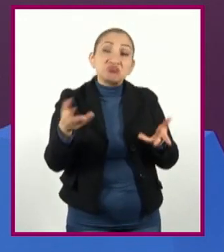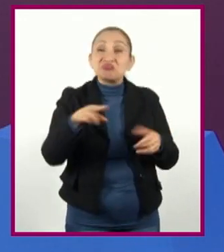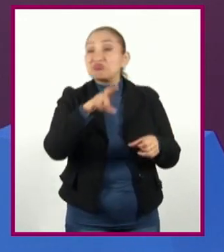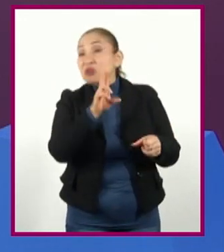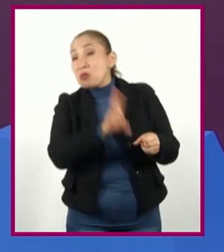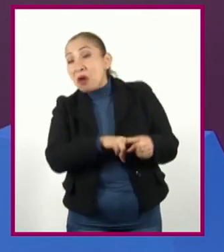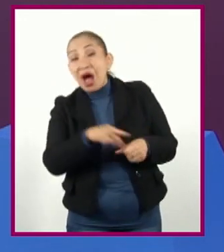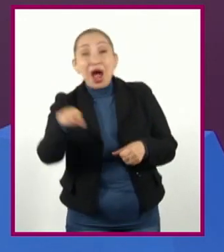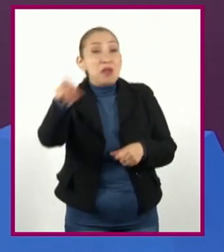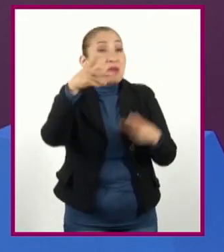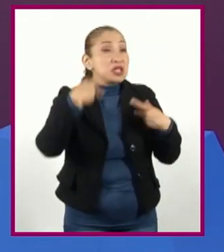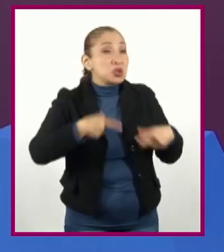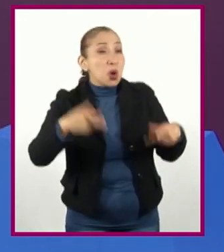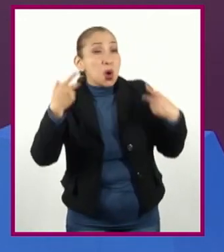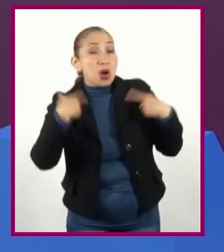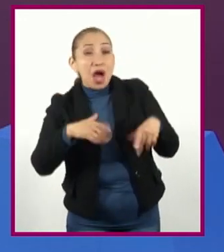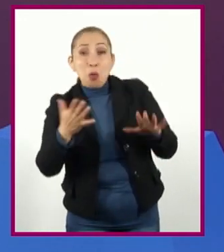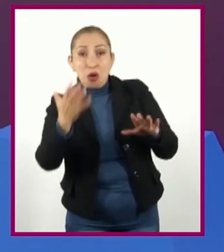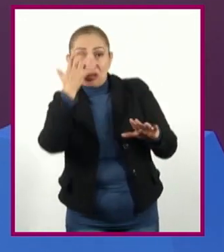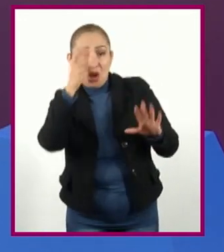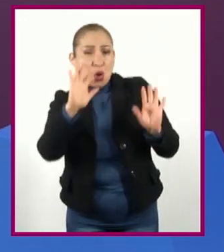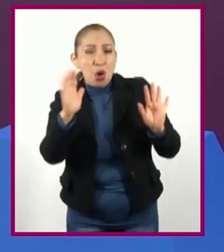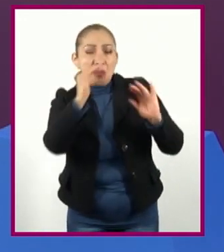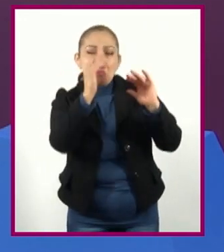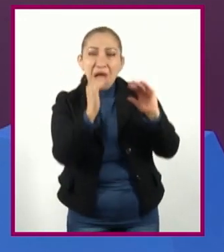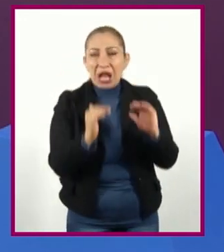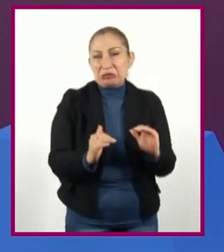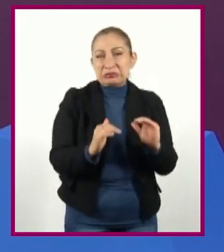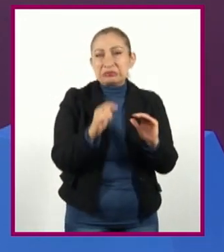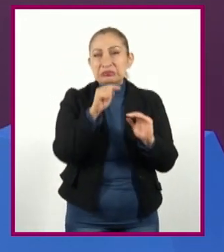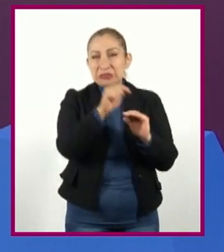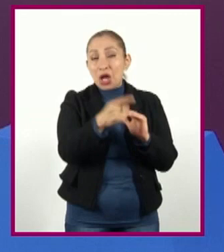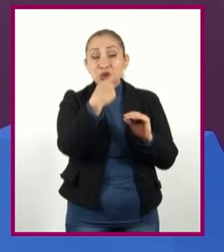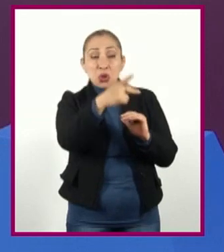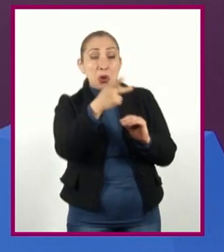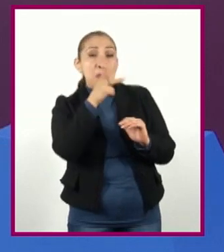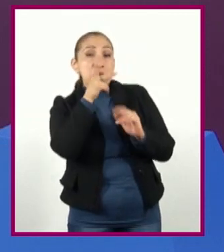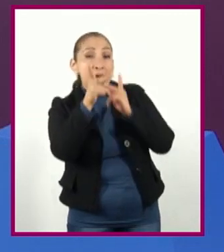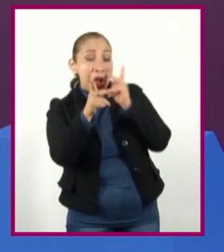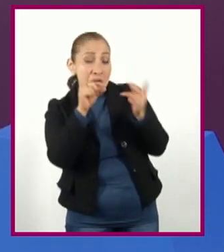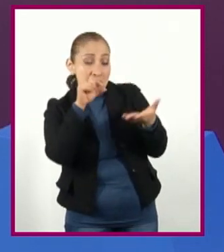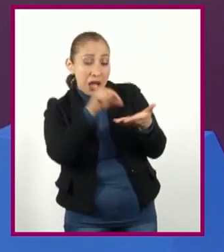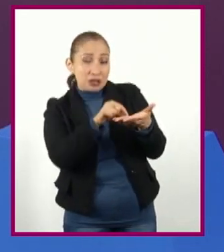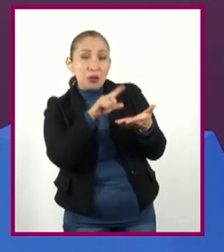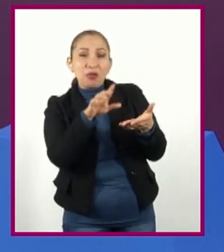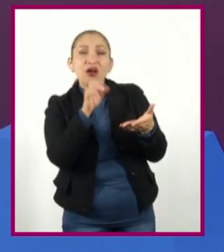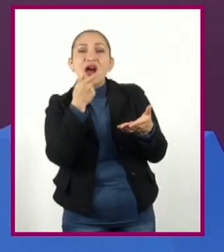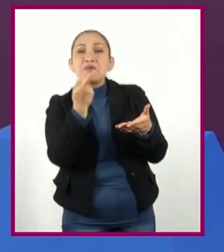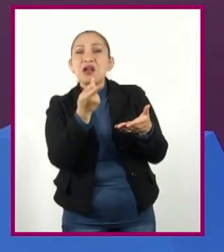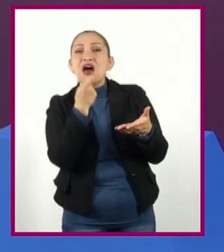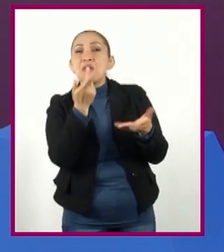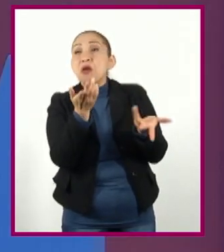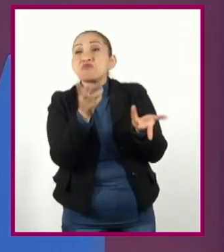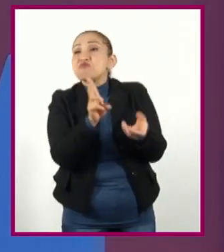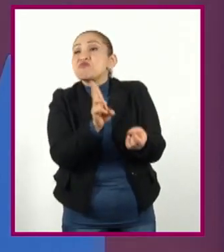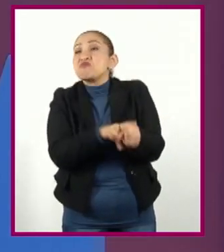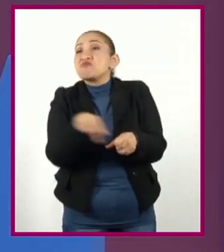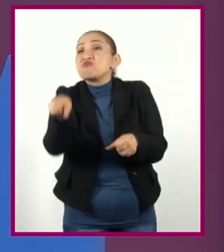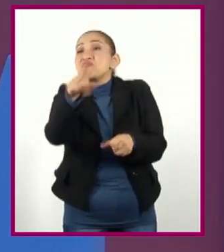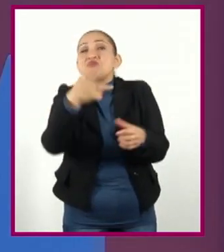una audiencia menos rigurosa y en su uso del lenguaje, posiblemente relajará también sus niveles de